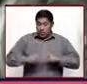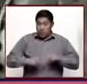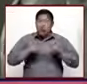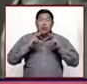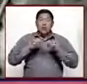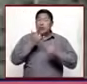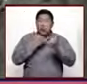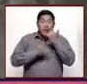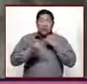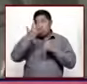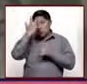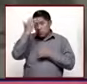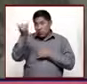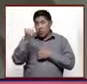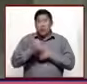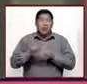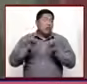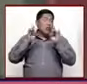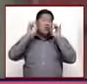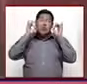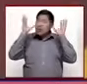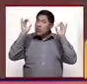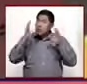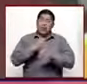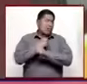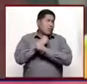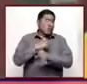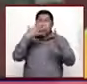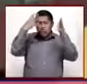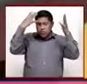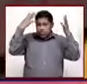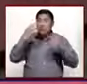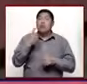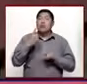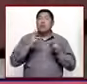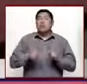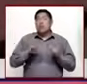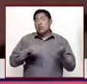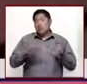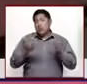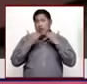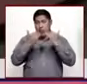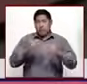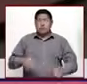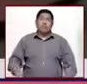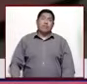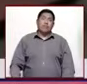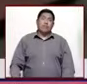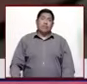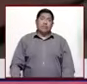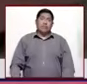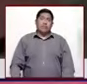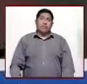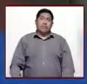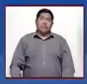den las causas de este gravísimo accidente que cobró la vida de una persona. Gracias, Carlos.